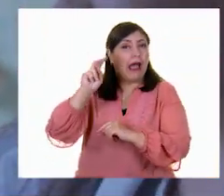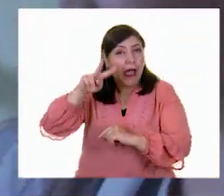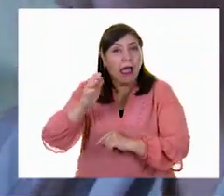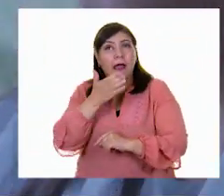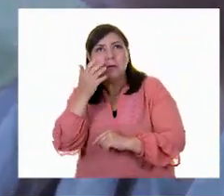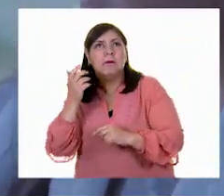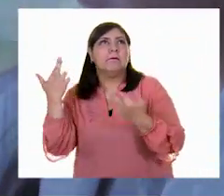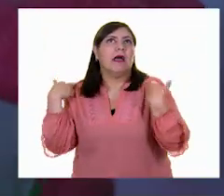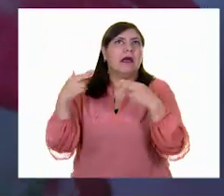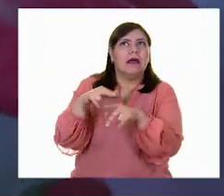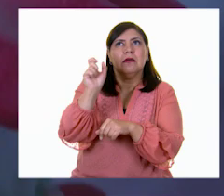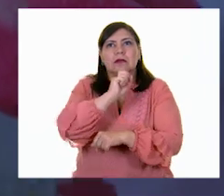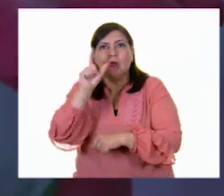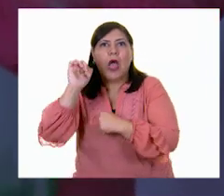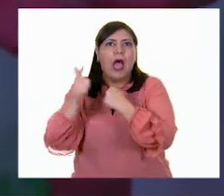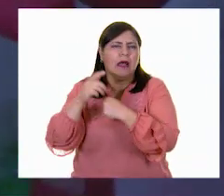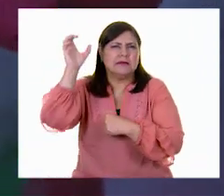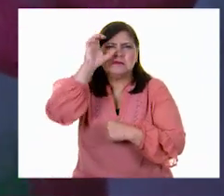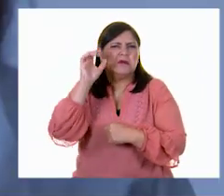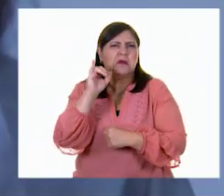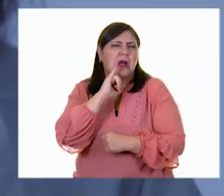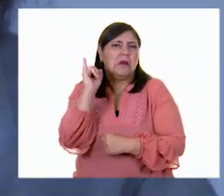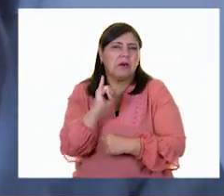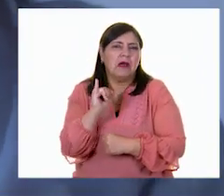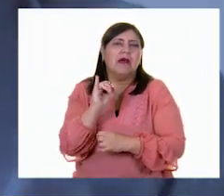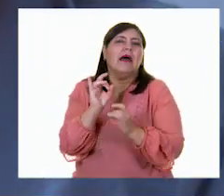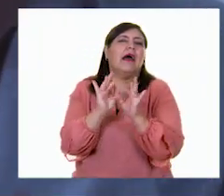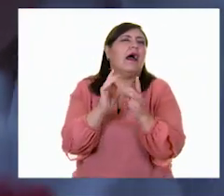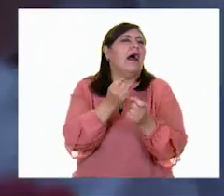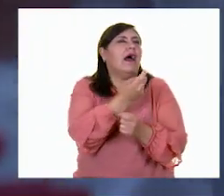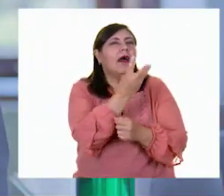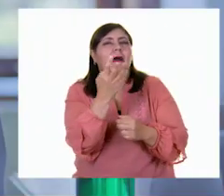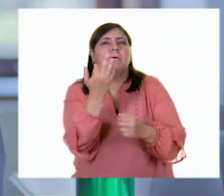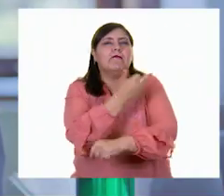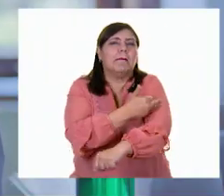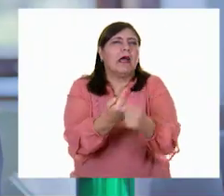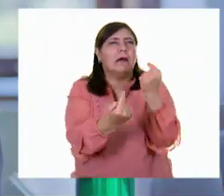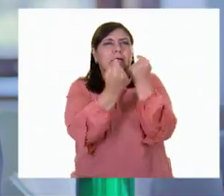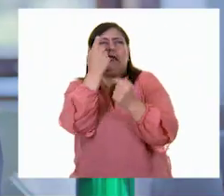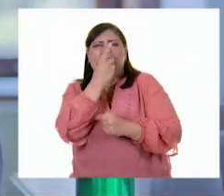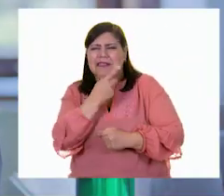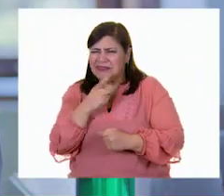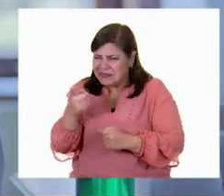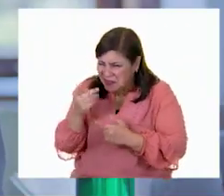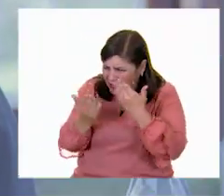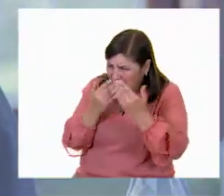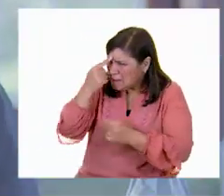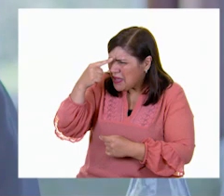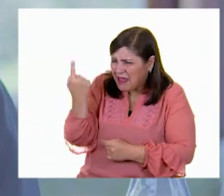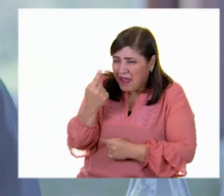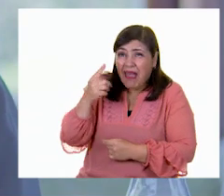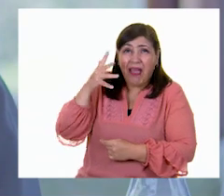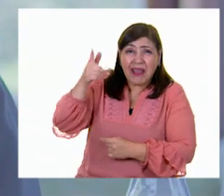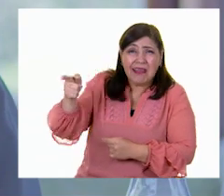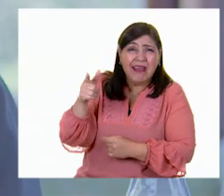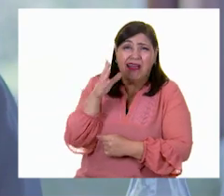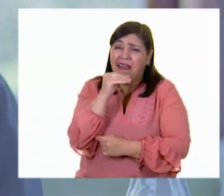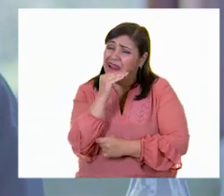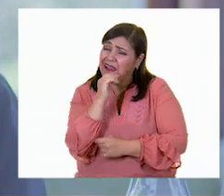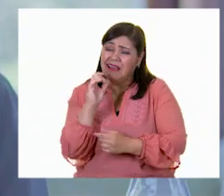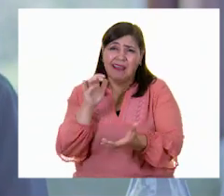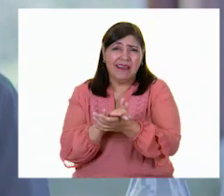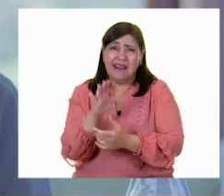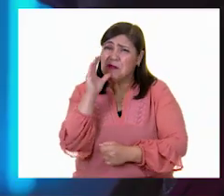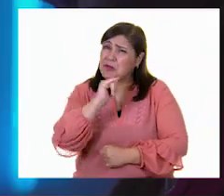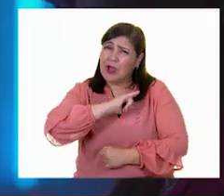estudiara profesionalmente alguna ciencia y nunca faltó el familiar que me dijera: ¿por qué estudias eso? Nadie se va a querer casar